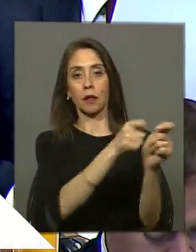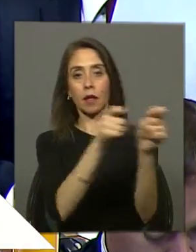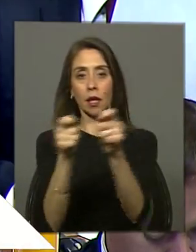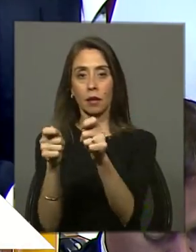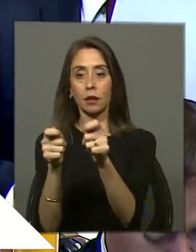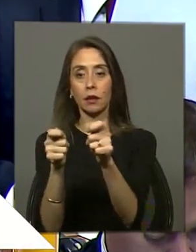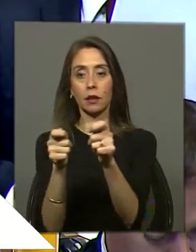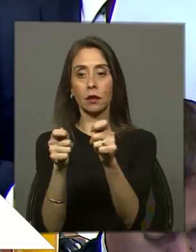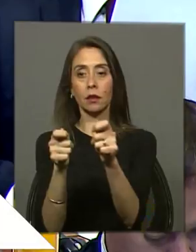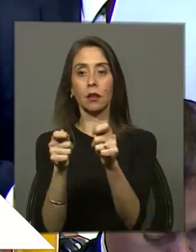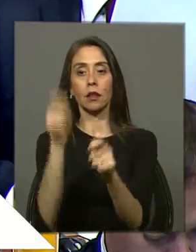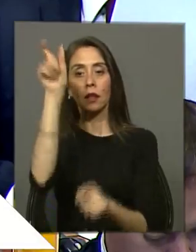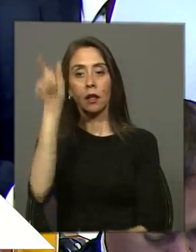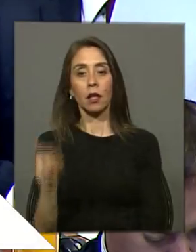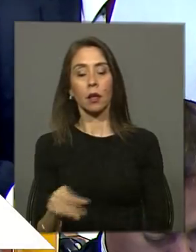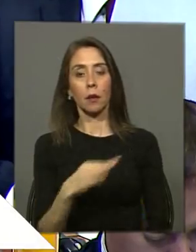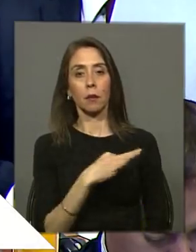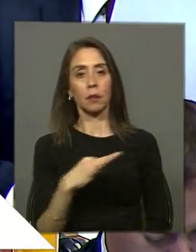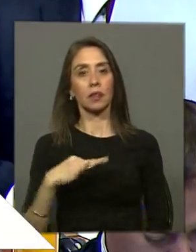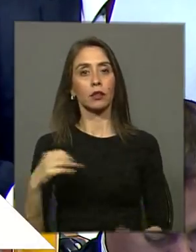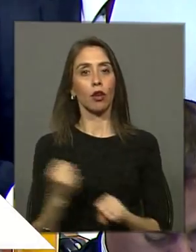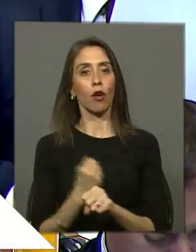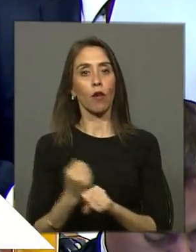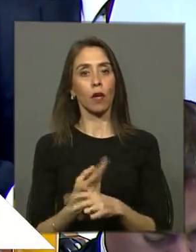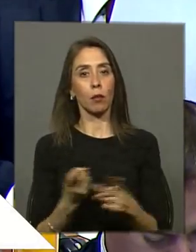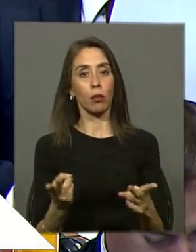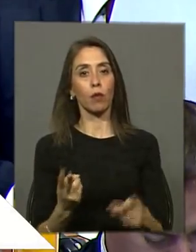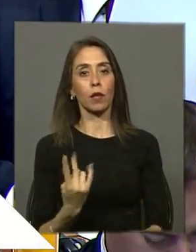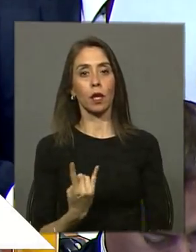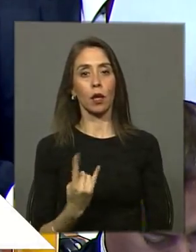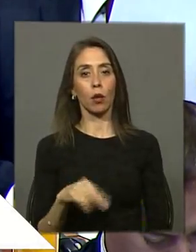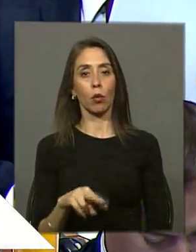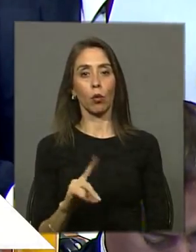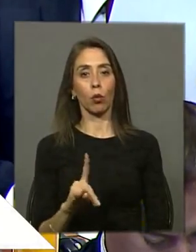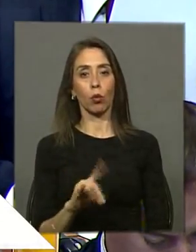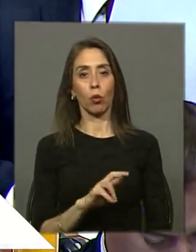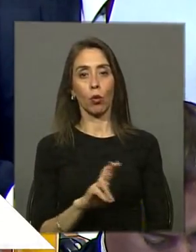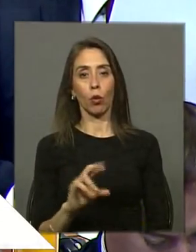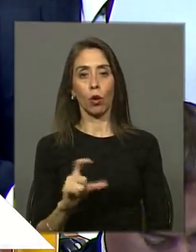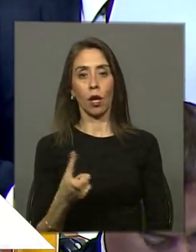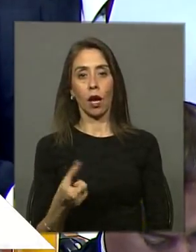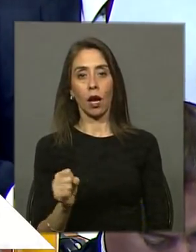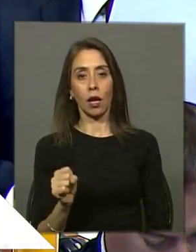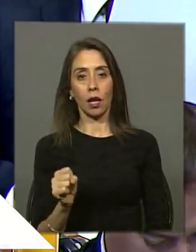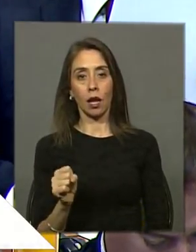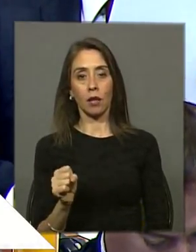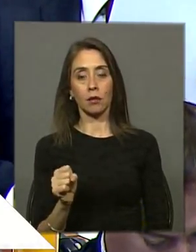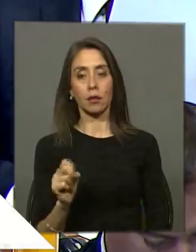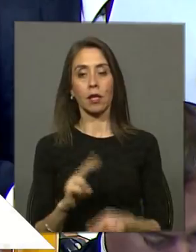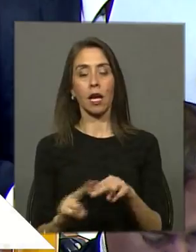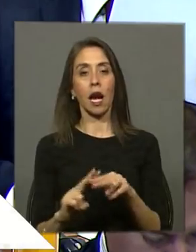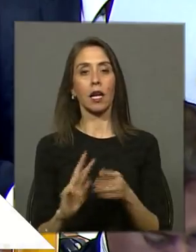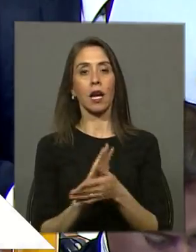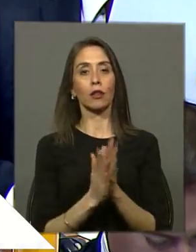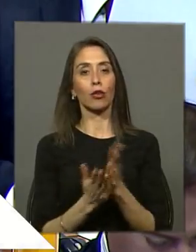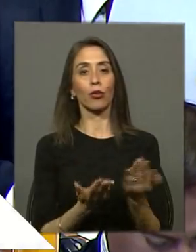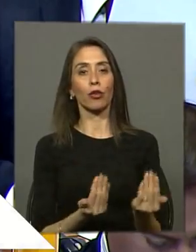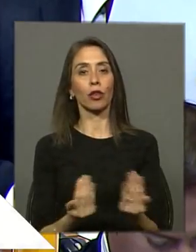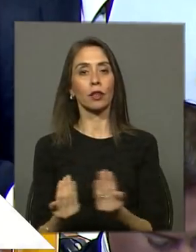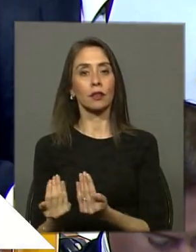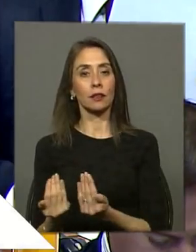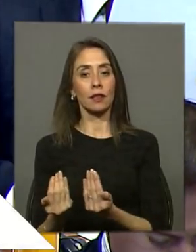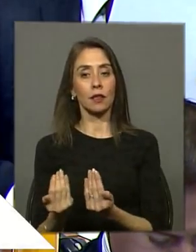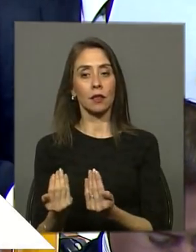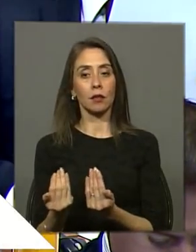interés por parte del ministro de obras públicas Alberto Undurraga en arbitrar todas las medidas necesarias